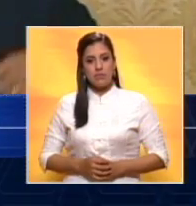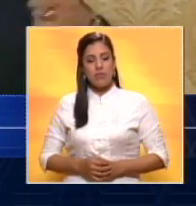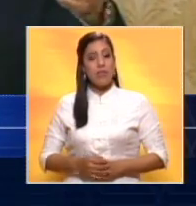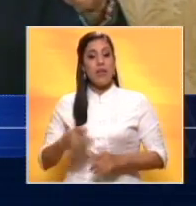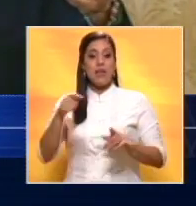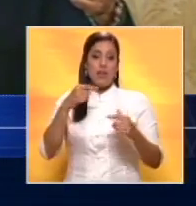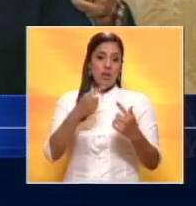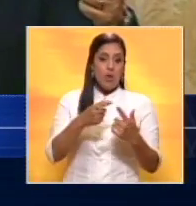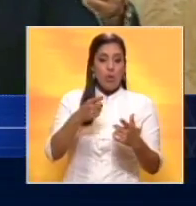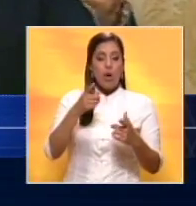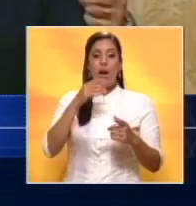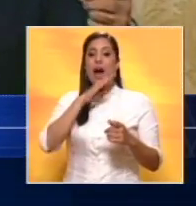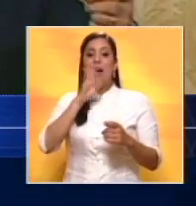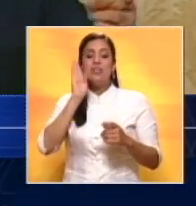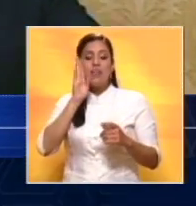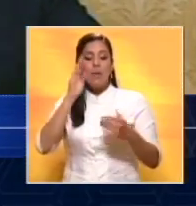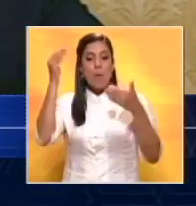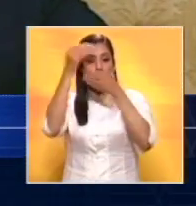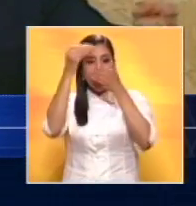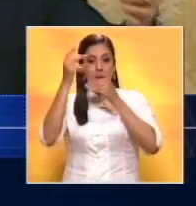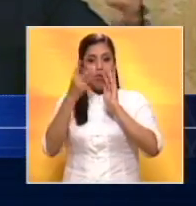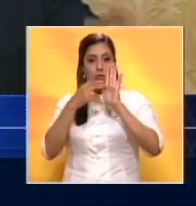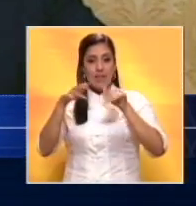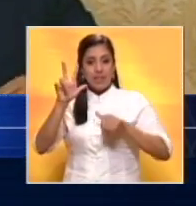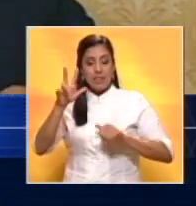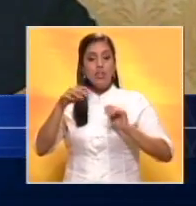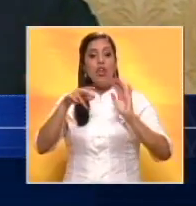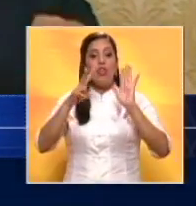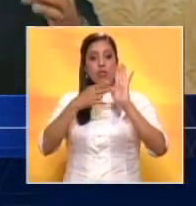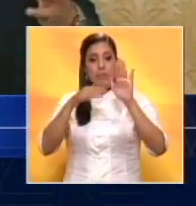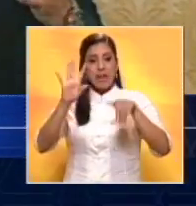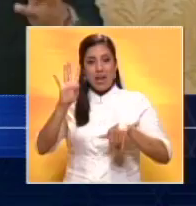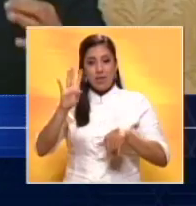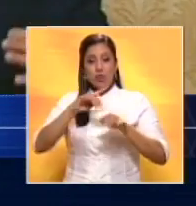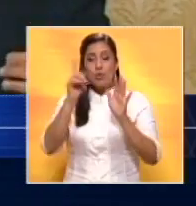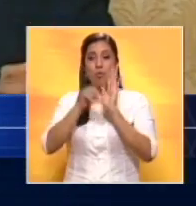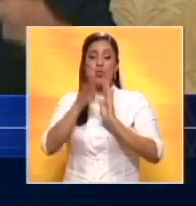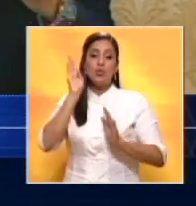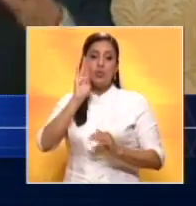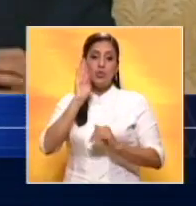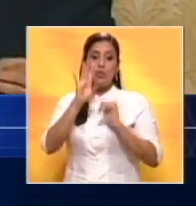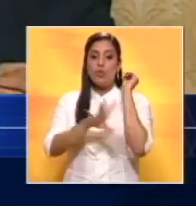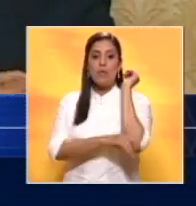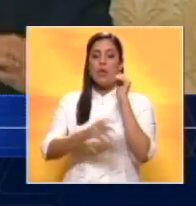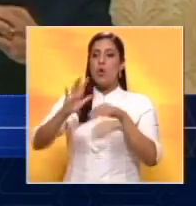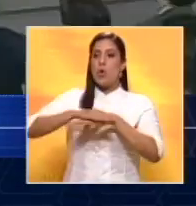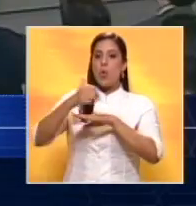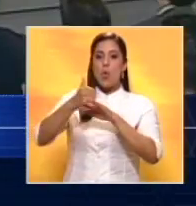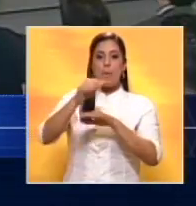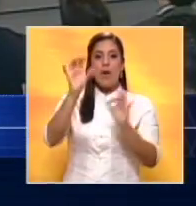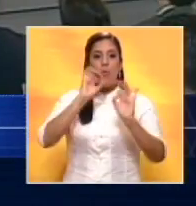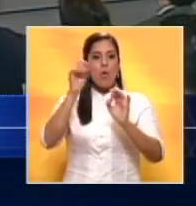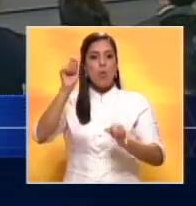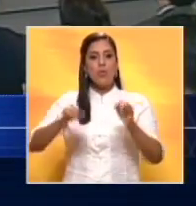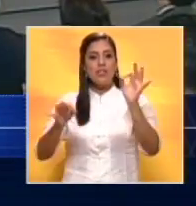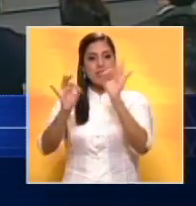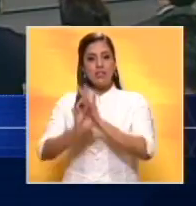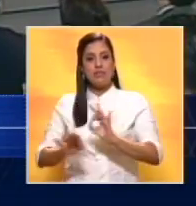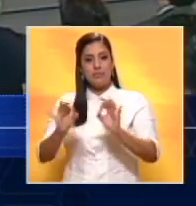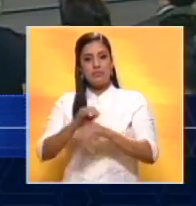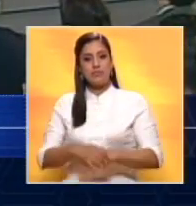Y en el caso de los delitos de la Guarimba 2013-2014, por cobardía no acusaron ni han hecho